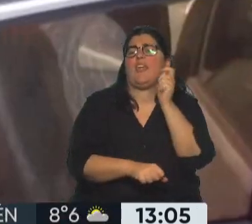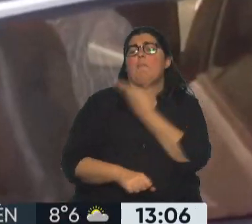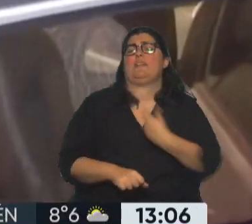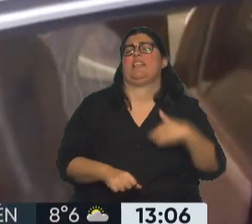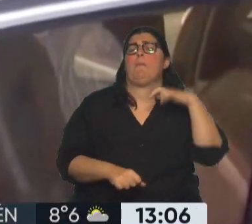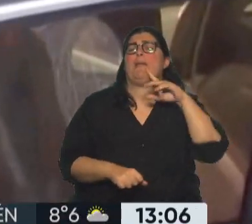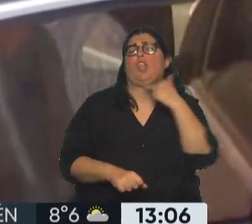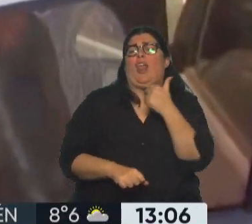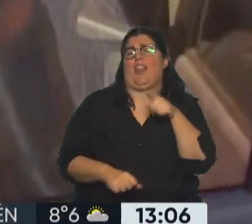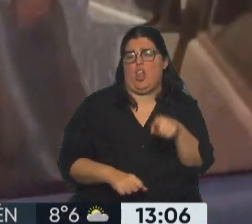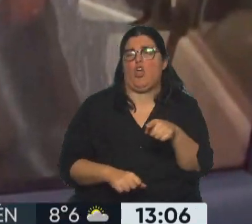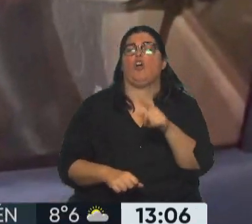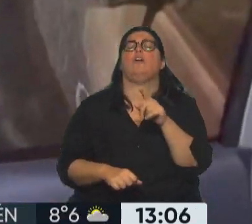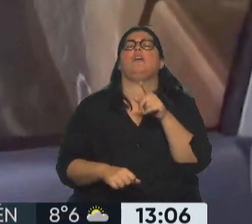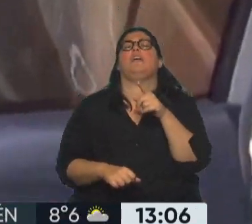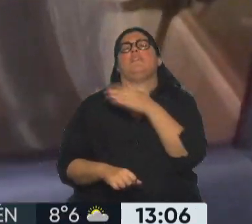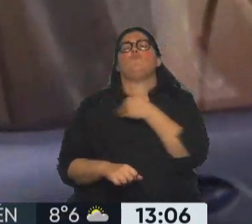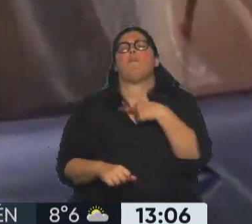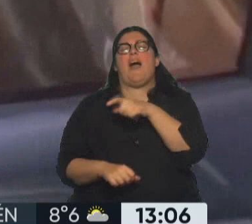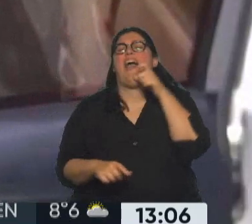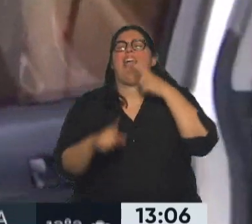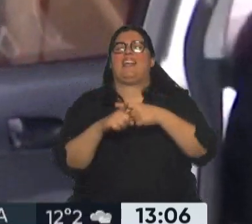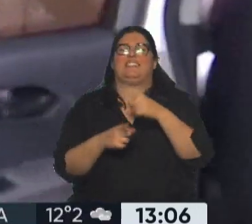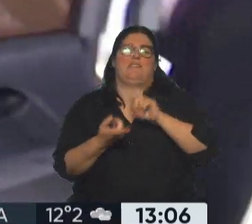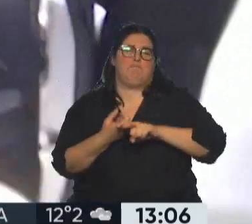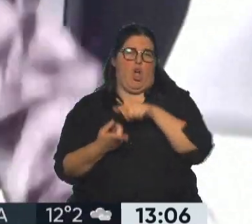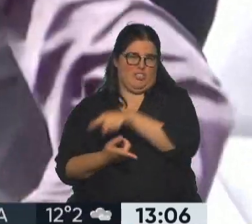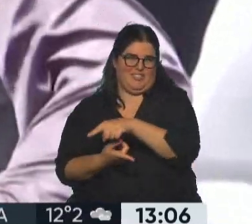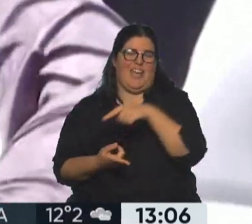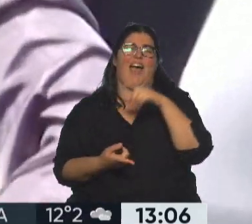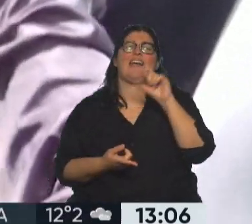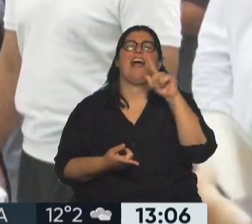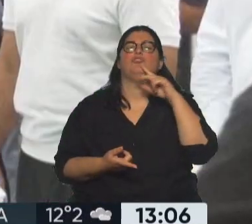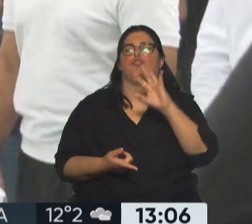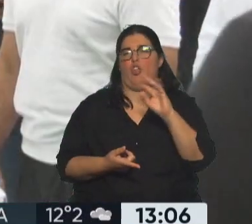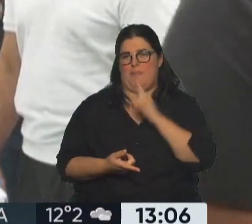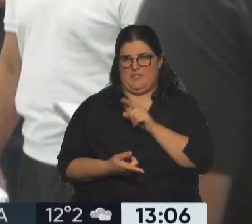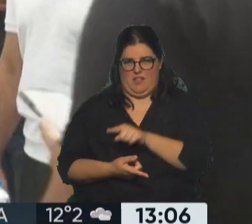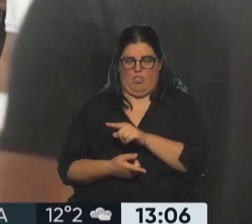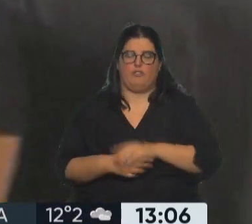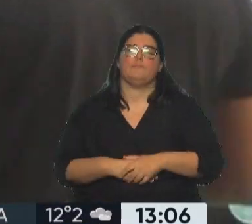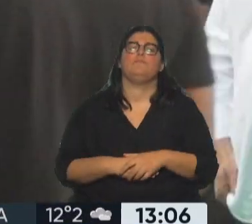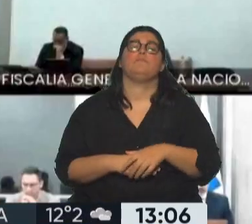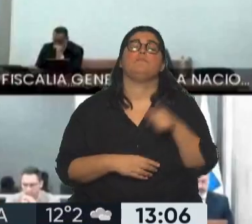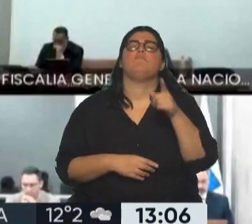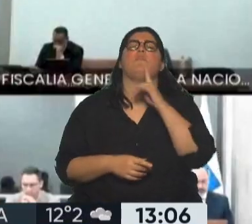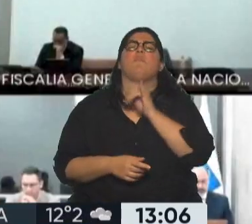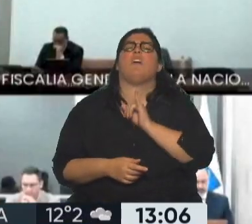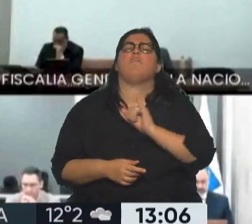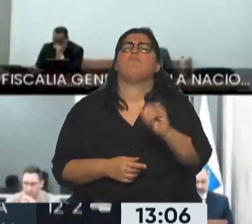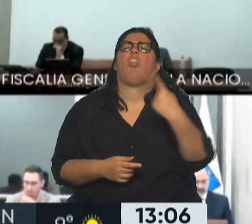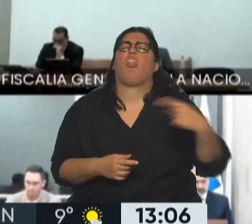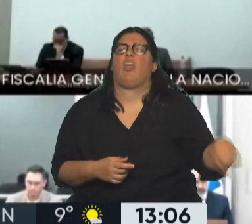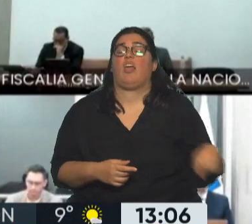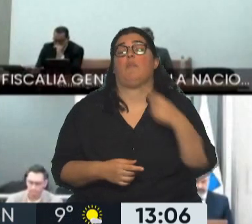y de su ex esposa Daysuris del Carmen Vázquez Castro. Los delitos por los que se lo acusa a Nicolás Petro son lavado de